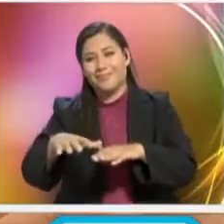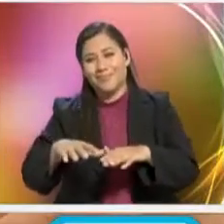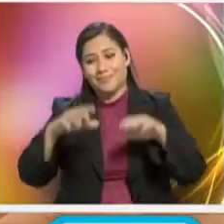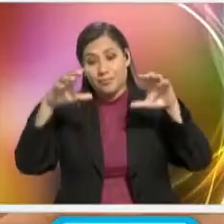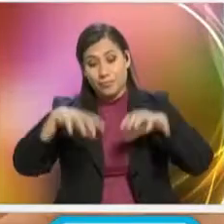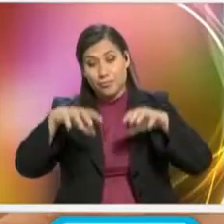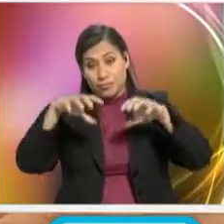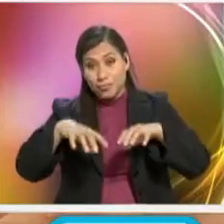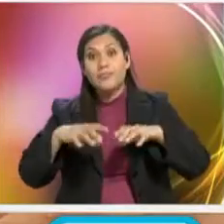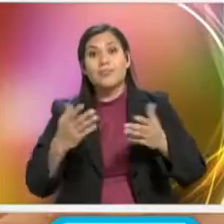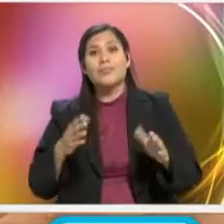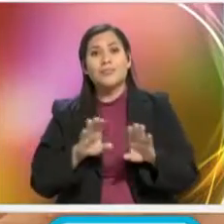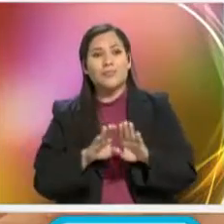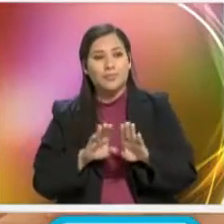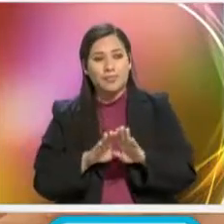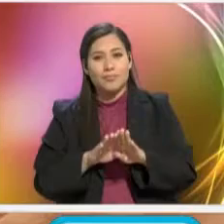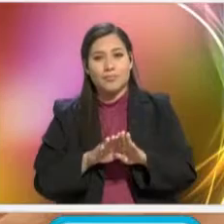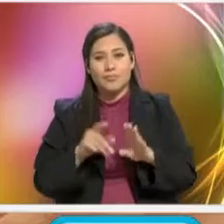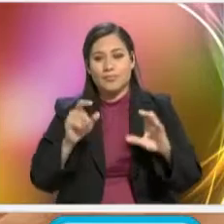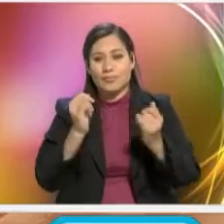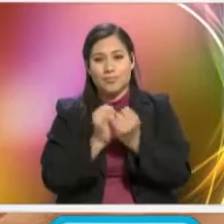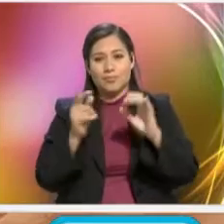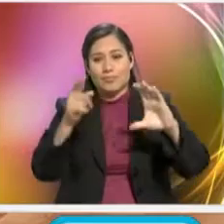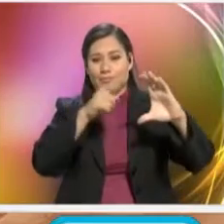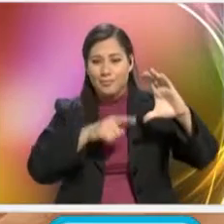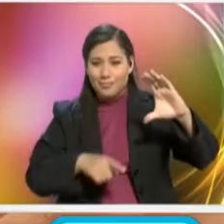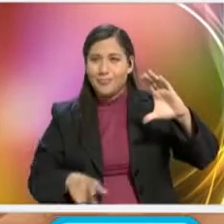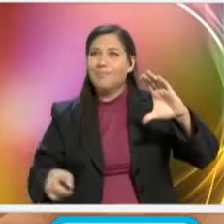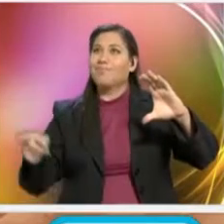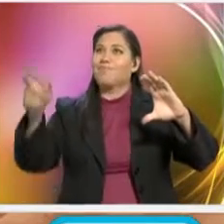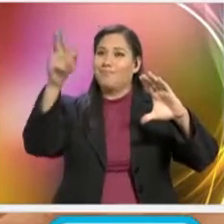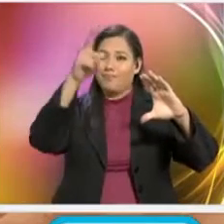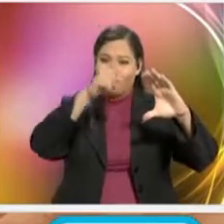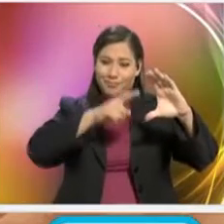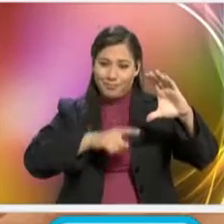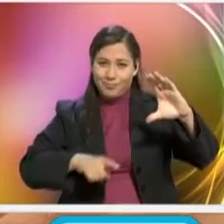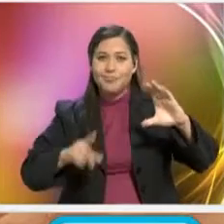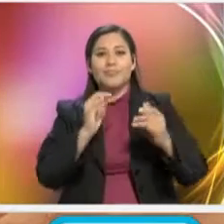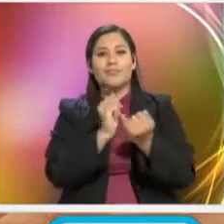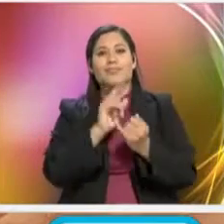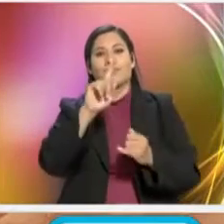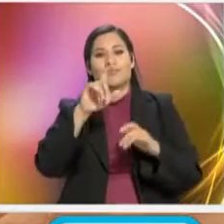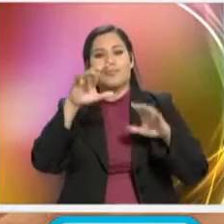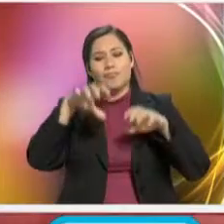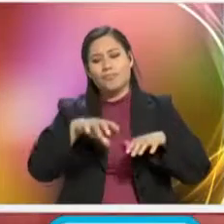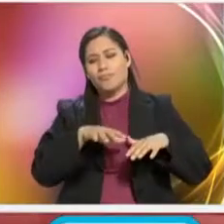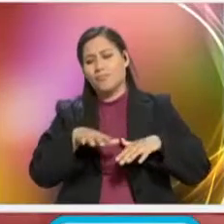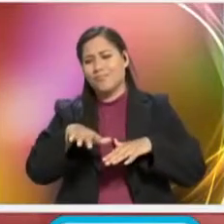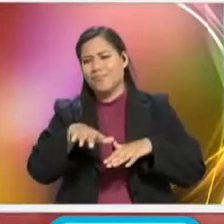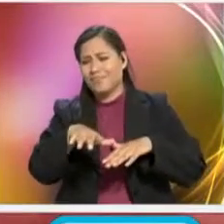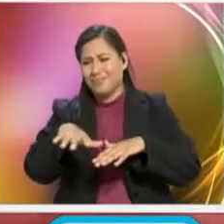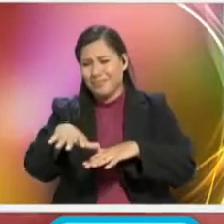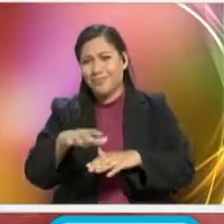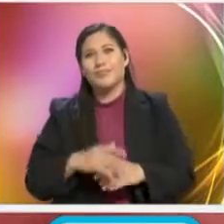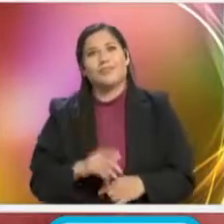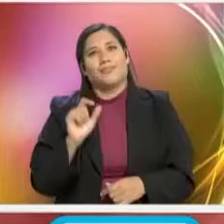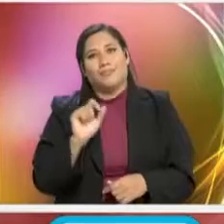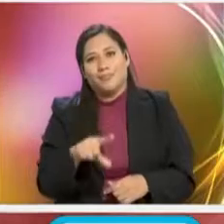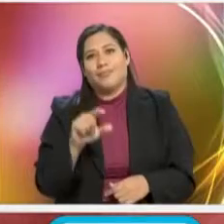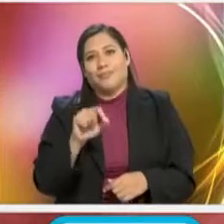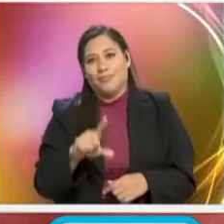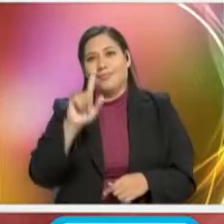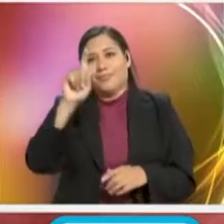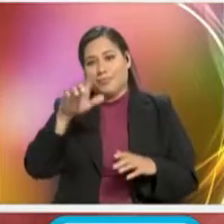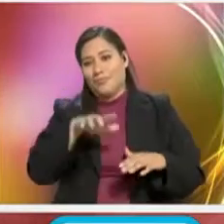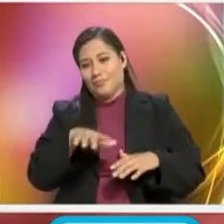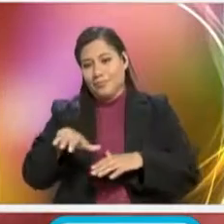lluvias y a través justamente del ciclo completo de cómo corre el agua. Suena como muy trillado, corre el agua, el